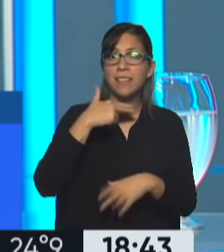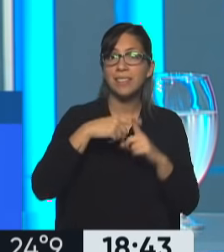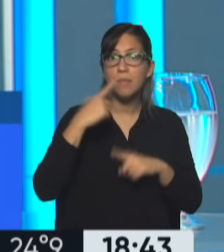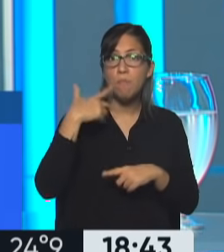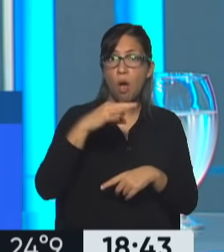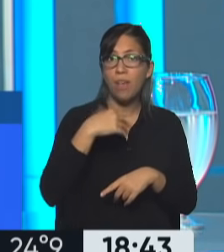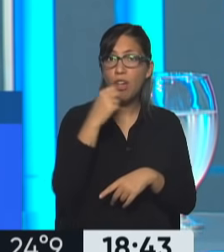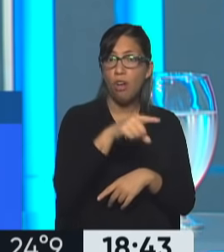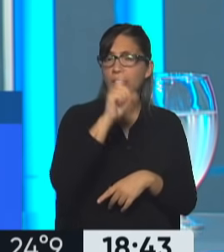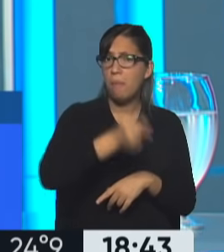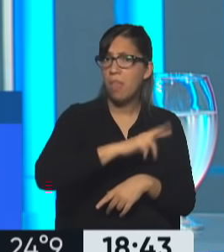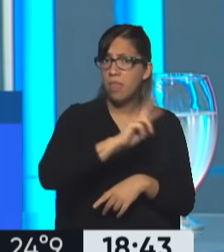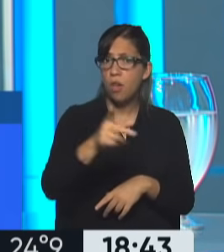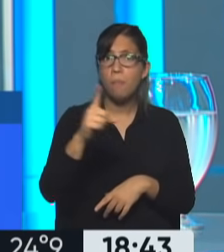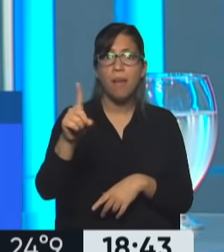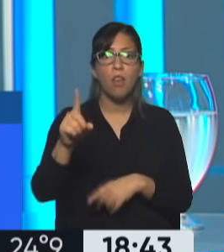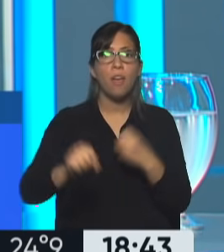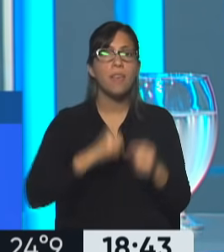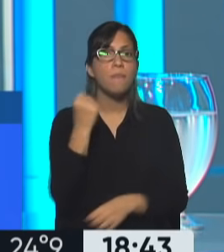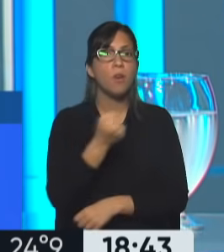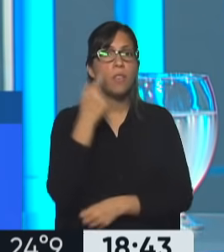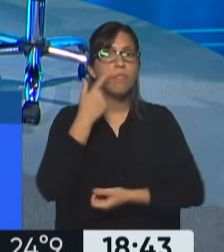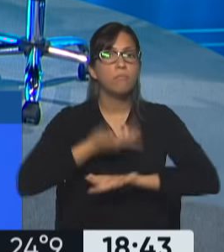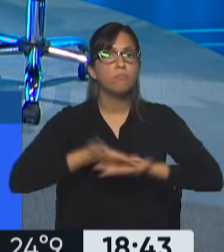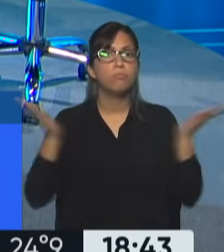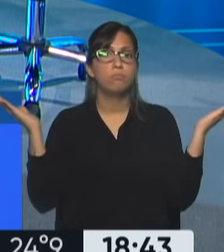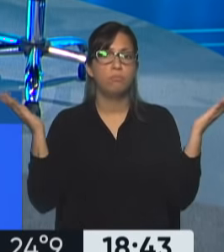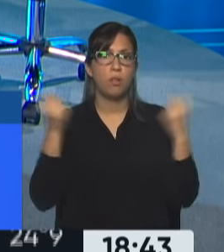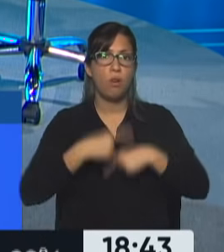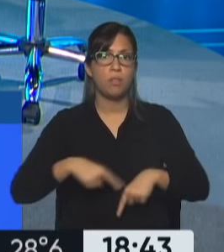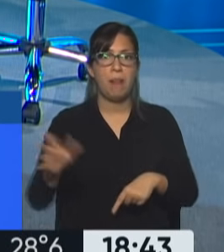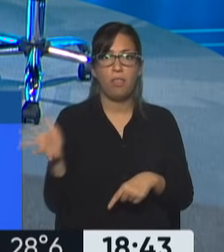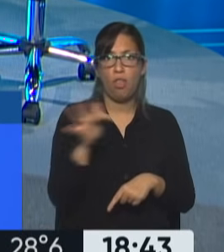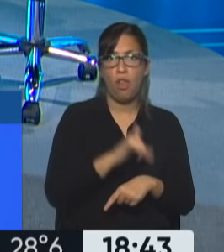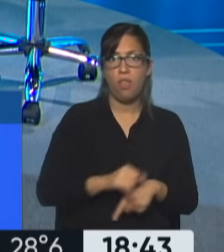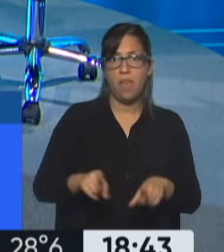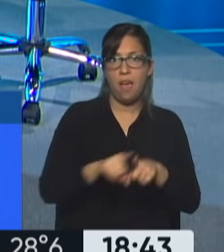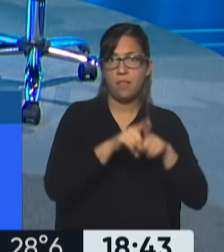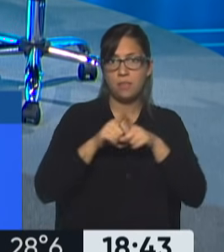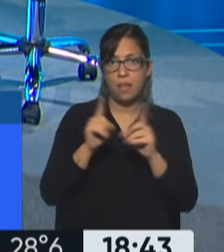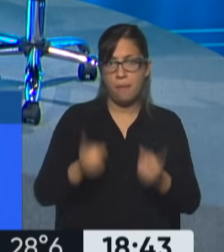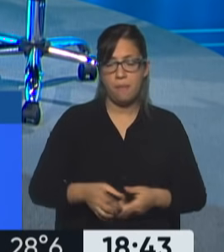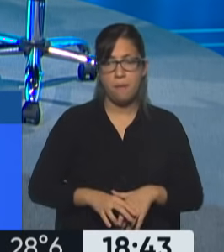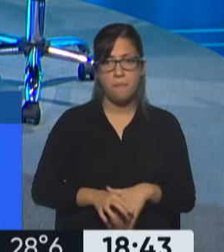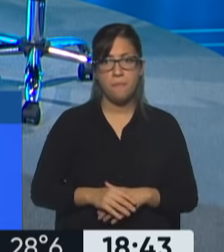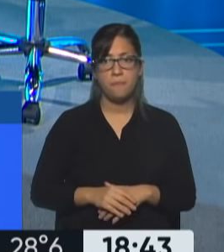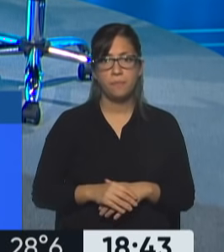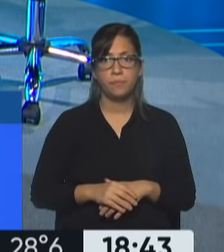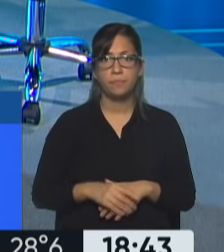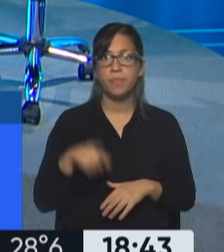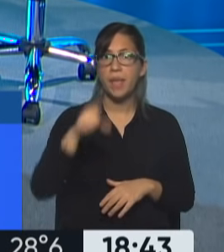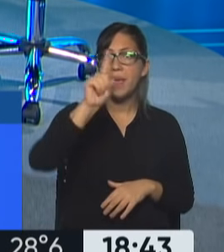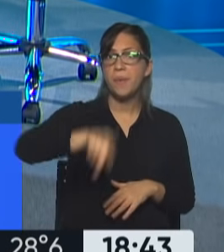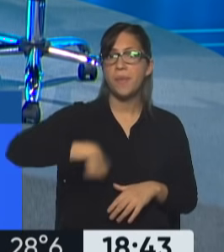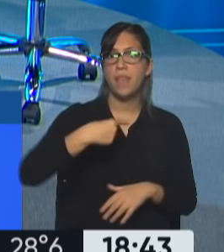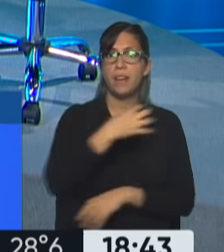que la macro muestre estas cosas, bueno, pero tenemos que llevar la macro a la micro. Ahí hay un tema de permanente generador de